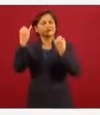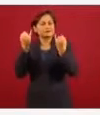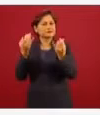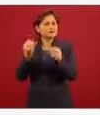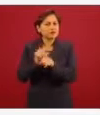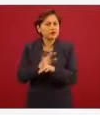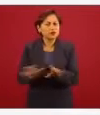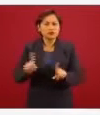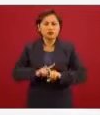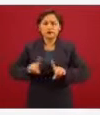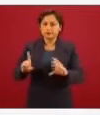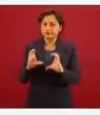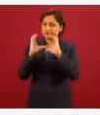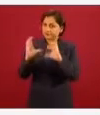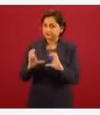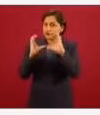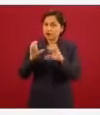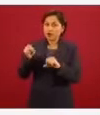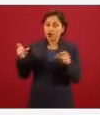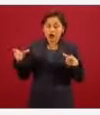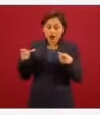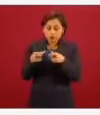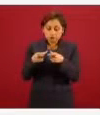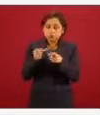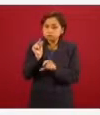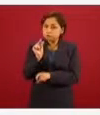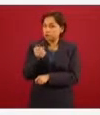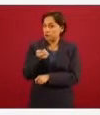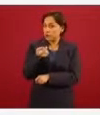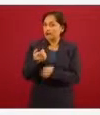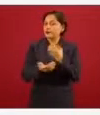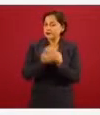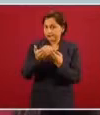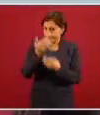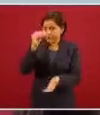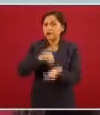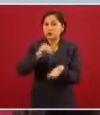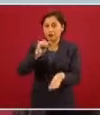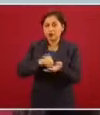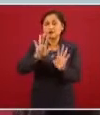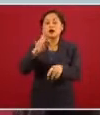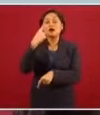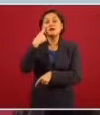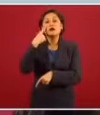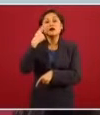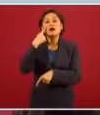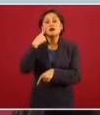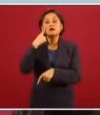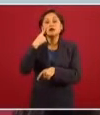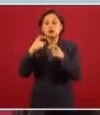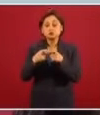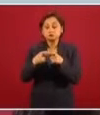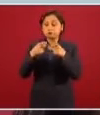muy poquitos casos. Entonces, esto puede variar extraordinariamente. Con un caso más de defunción que existiera, esto